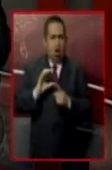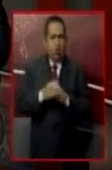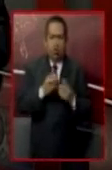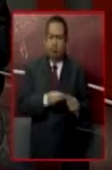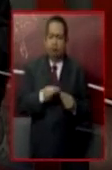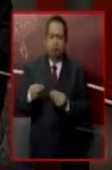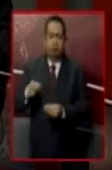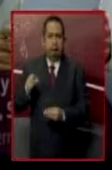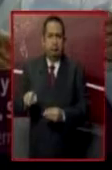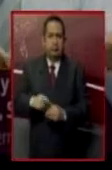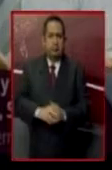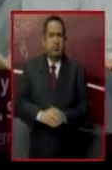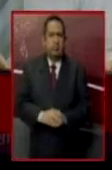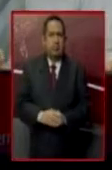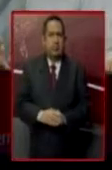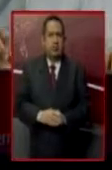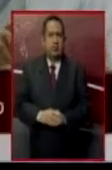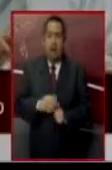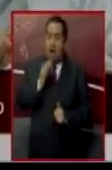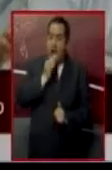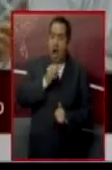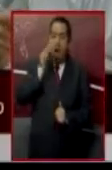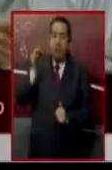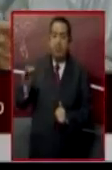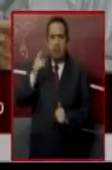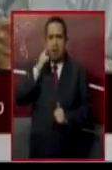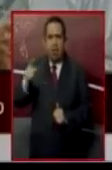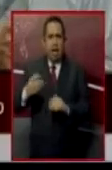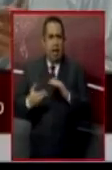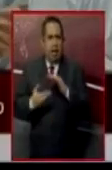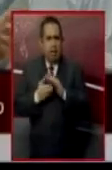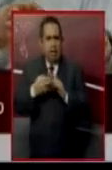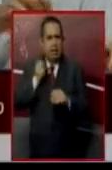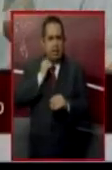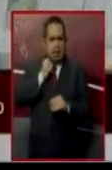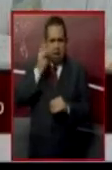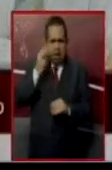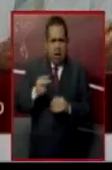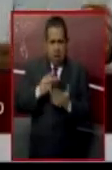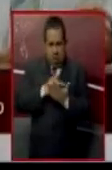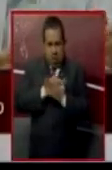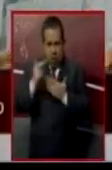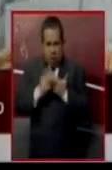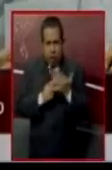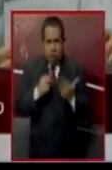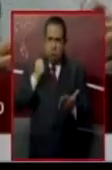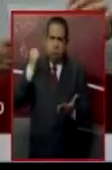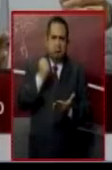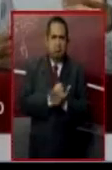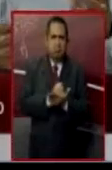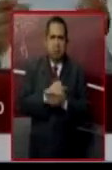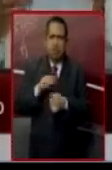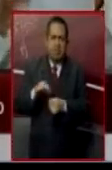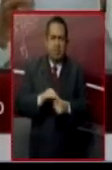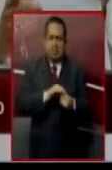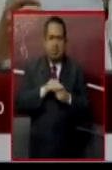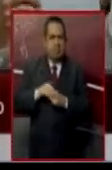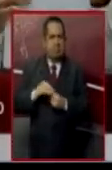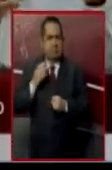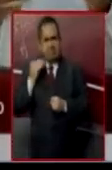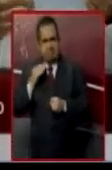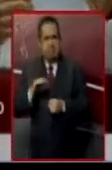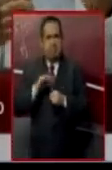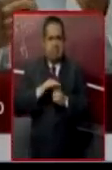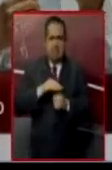Hacienda. Comuníquese a la mesa directiva del Senado de la República el proyecto de decreto que se acaba de votar, por el que